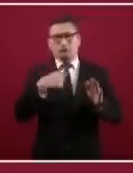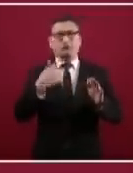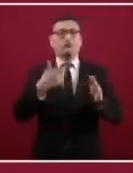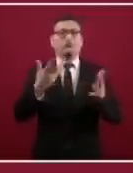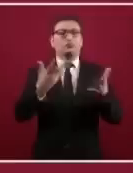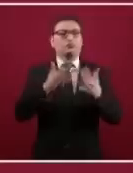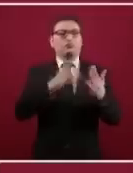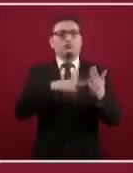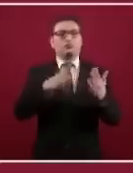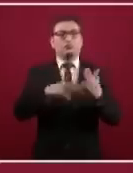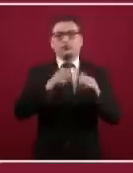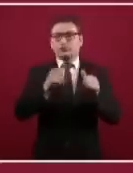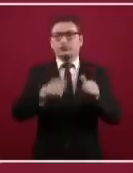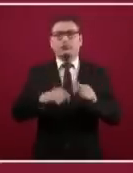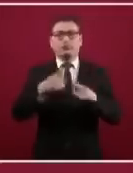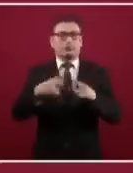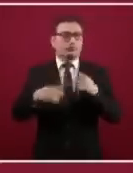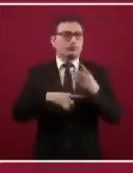Y también